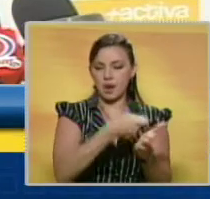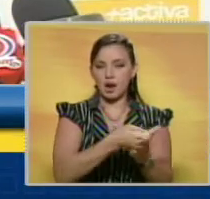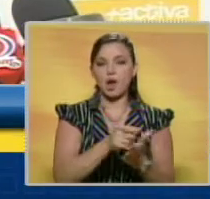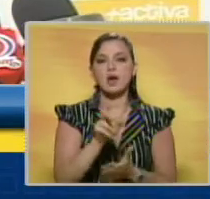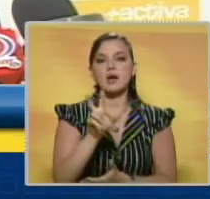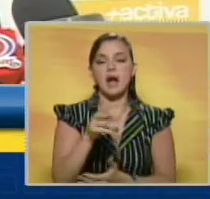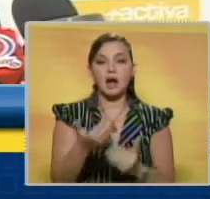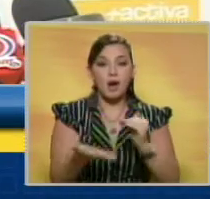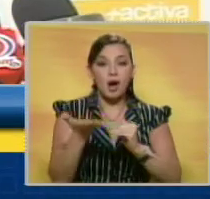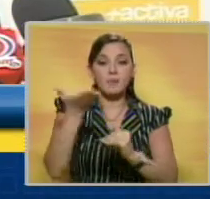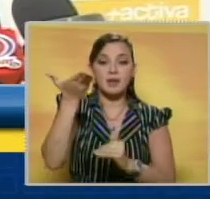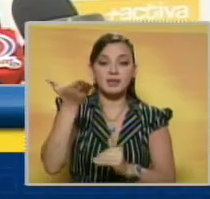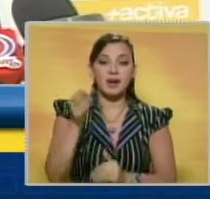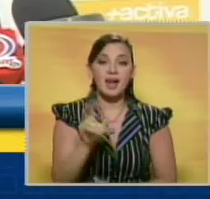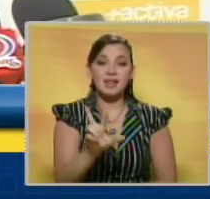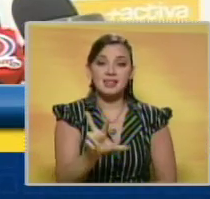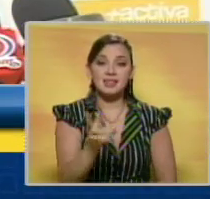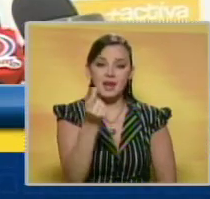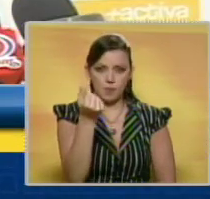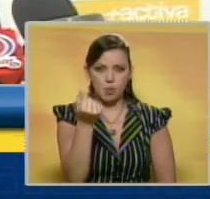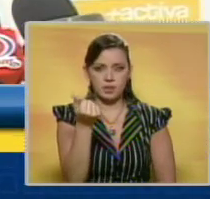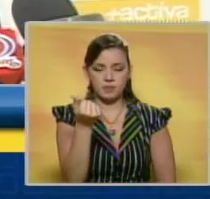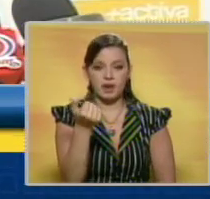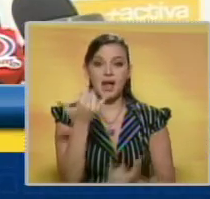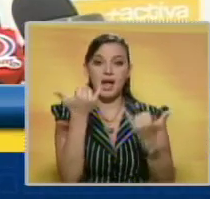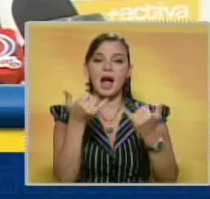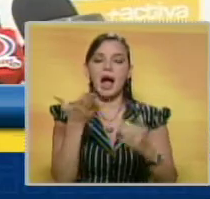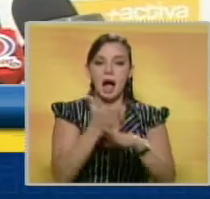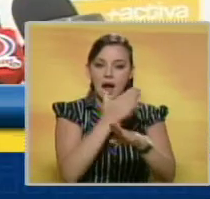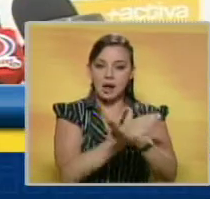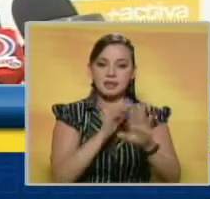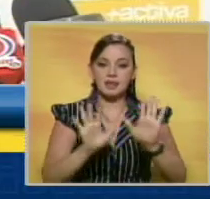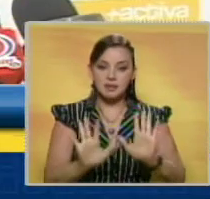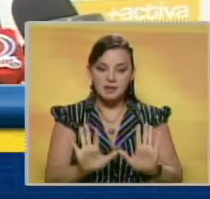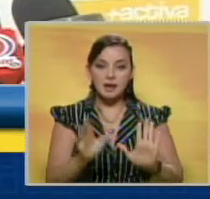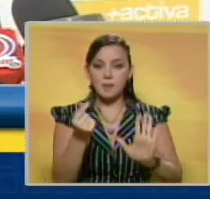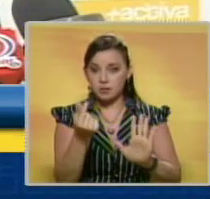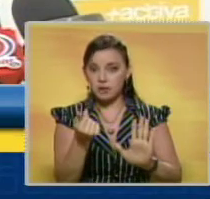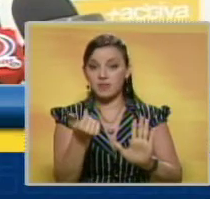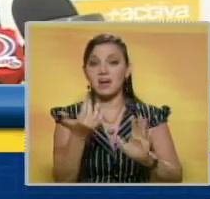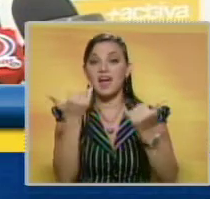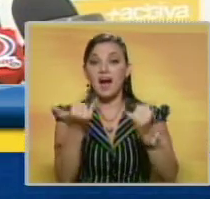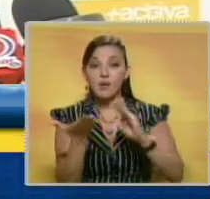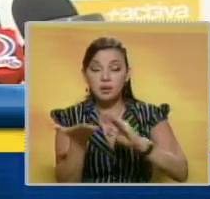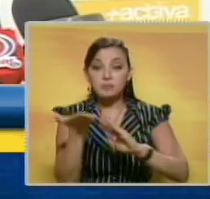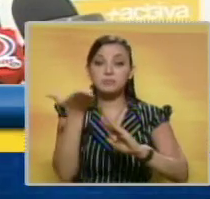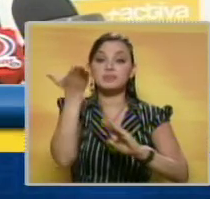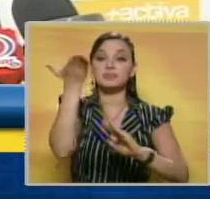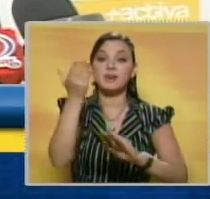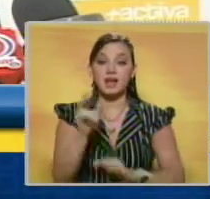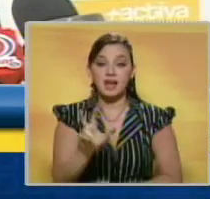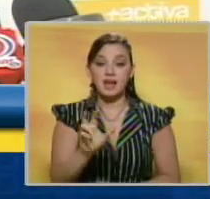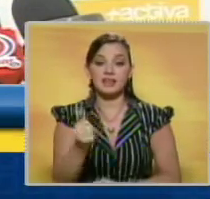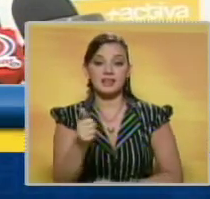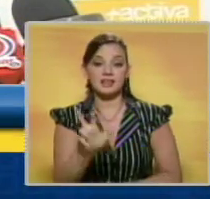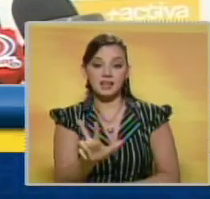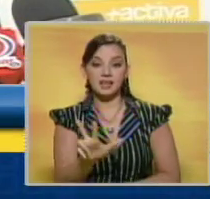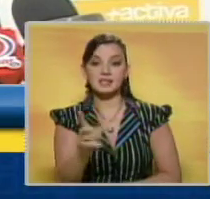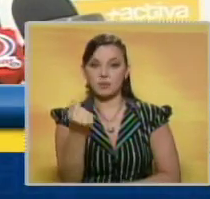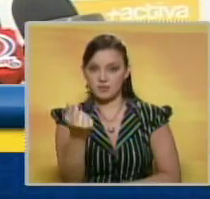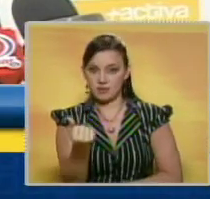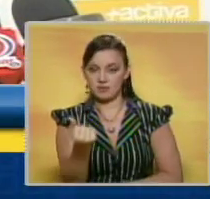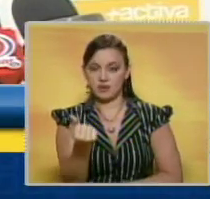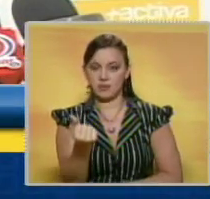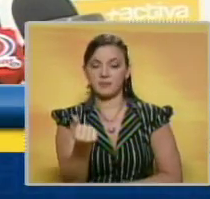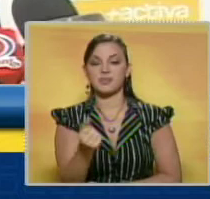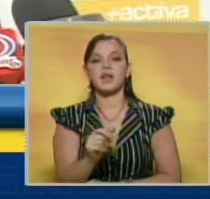3 bolívares. Se va a cobrar 13 bolívares. El mismo incremento va a ser en la noche y los días feriados. Dentro